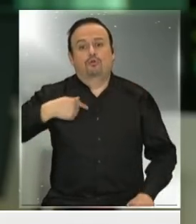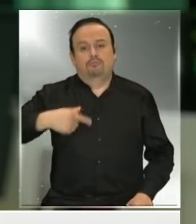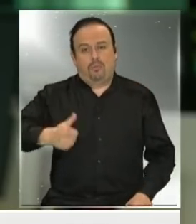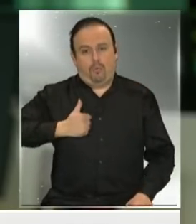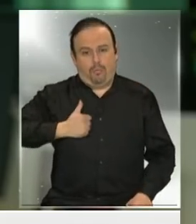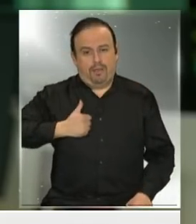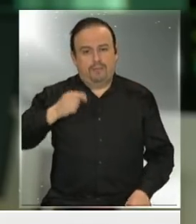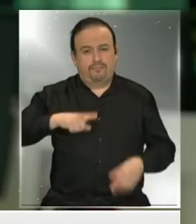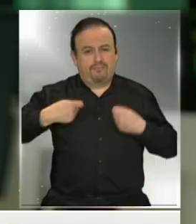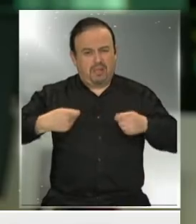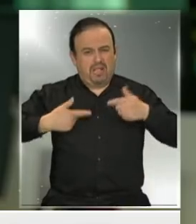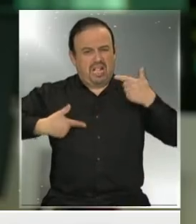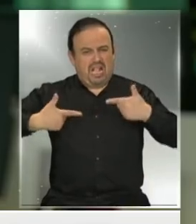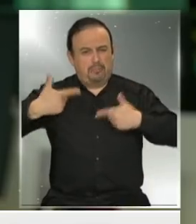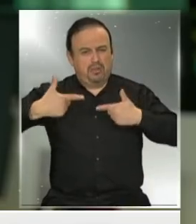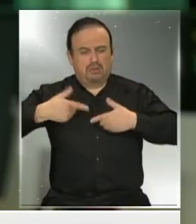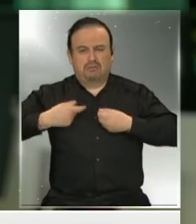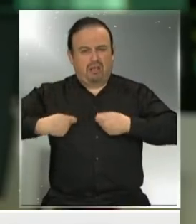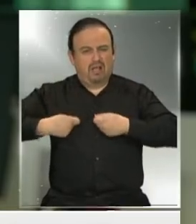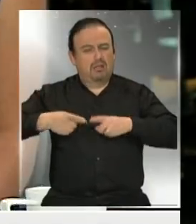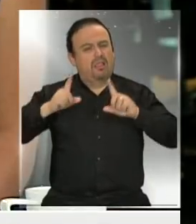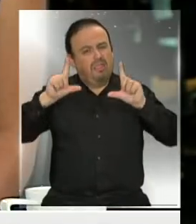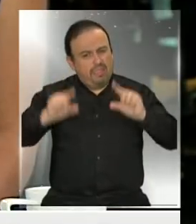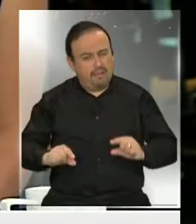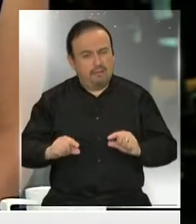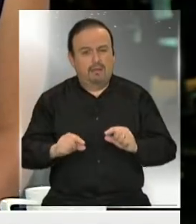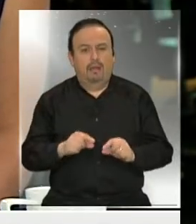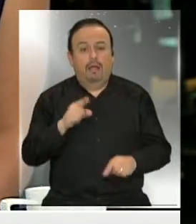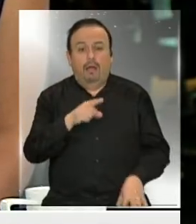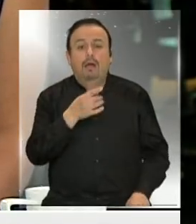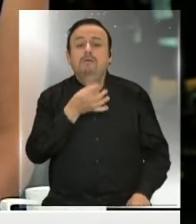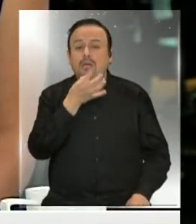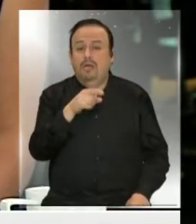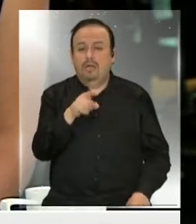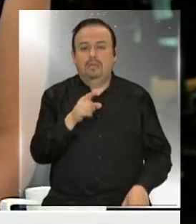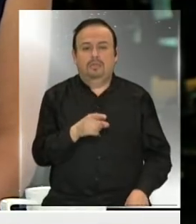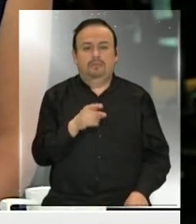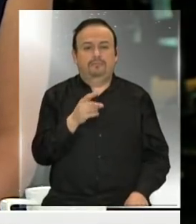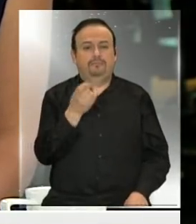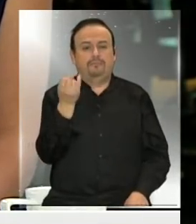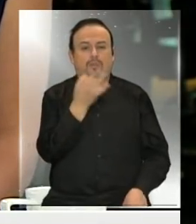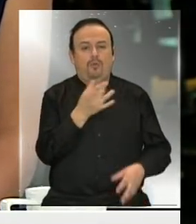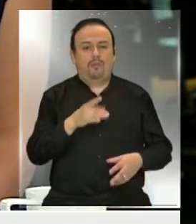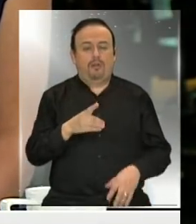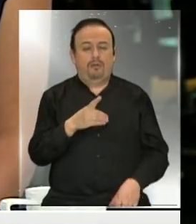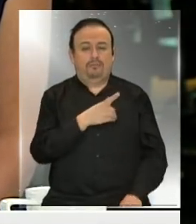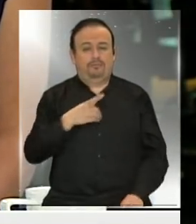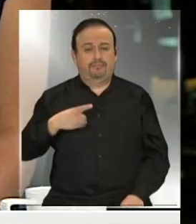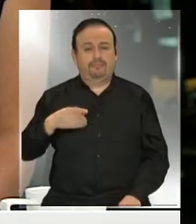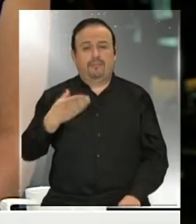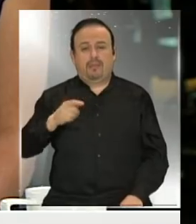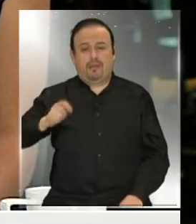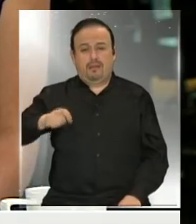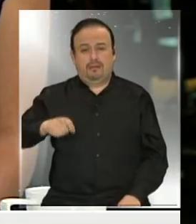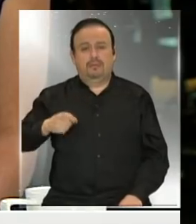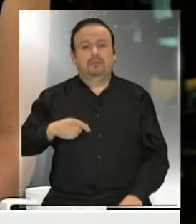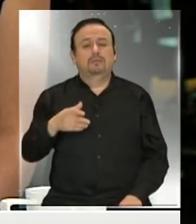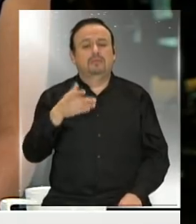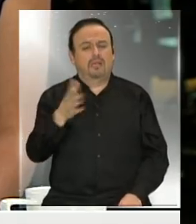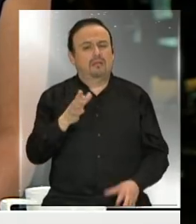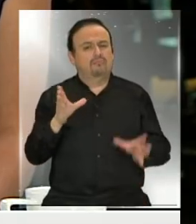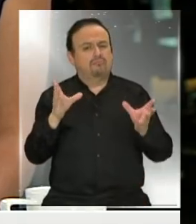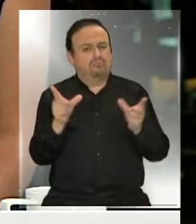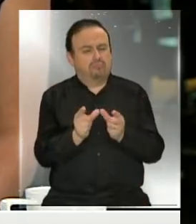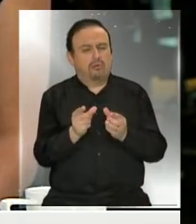hay que cortarlo y es esencial y en ese sentido ya que usted habla de rebajar el número de parlamentarios también está de acuerdo con trabajar la dieta parlamentaria